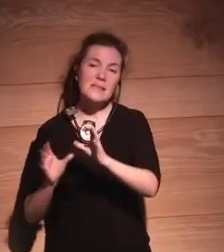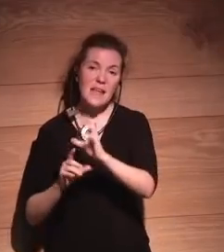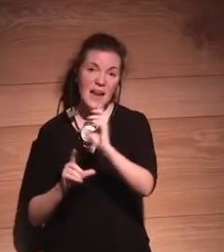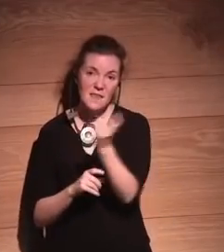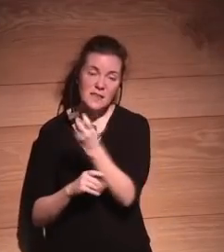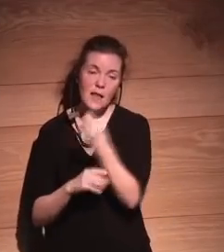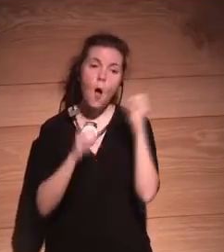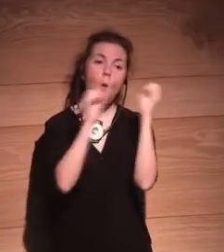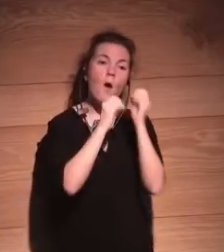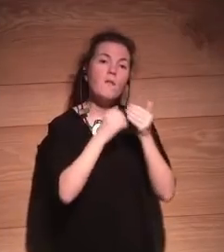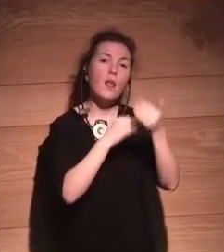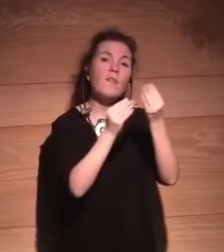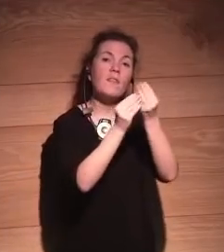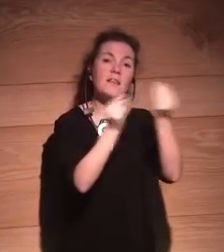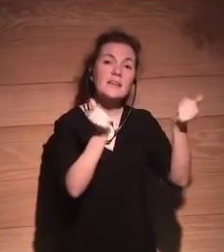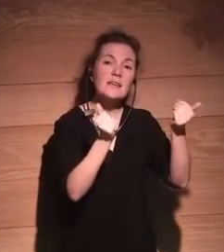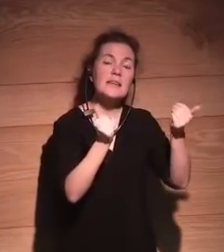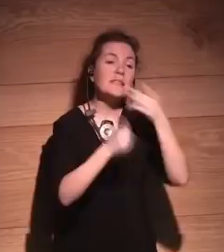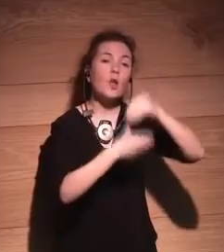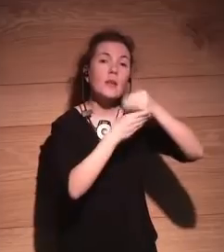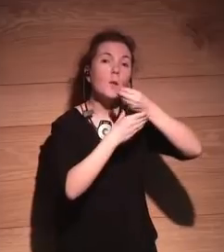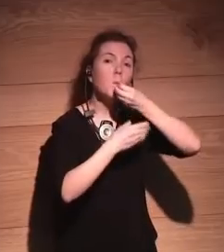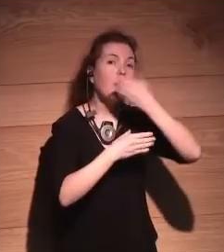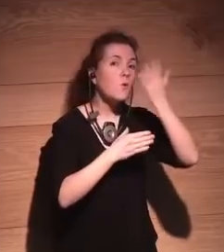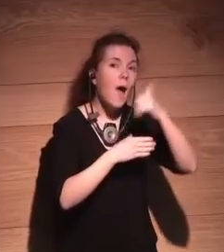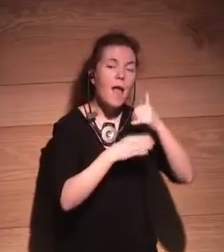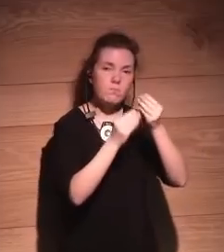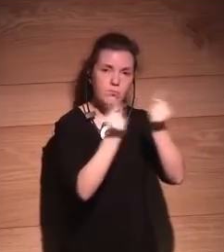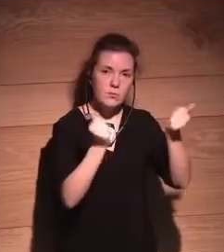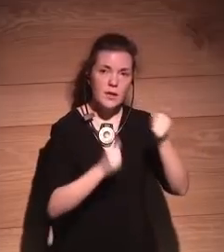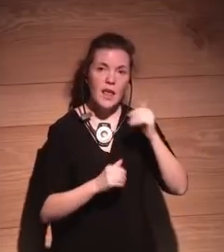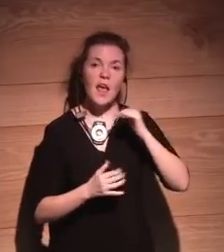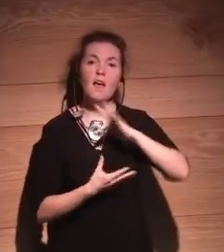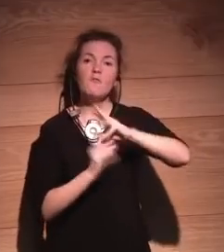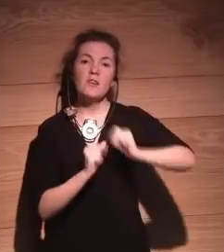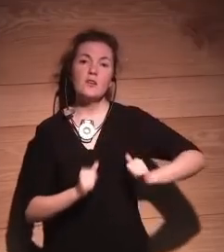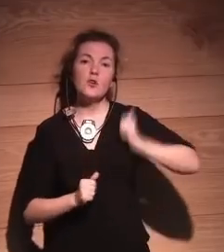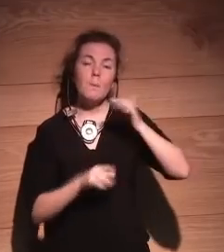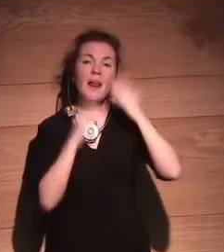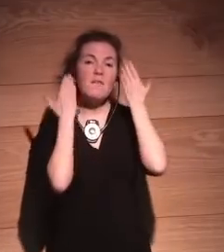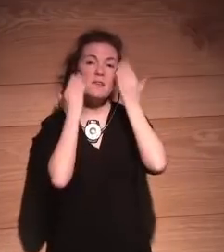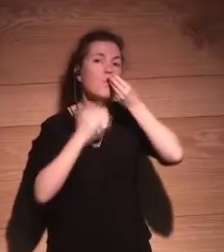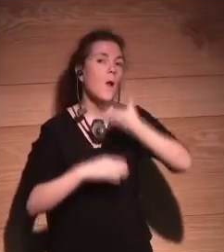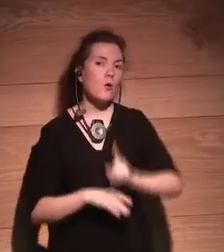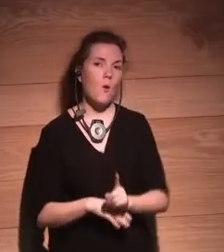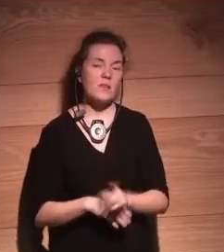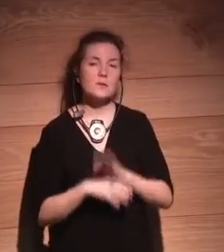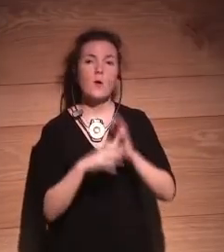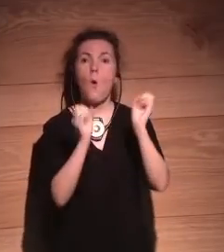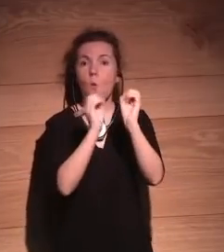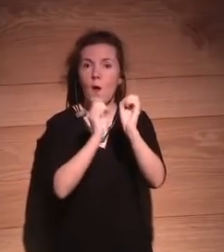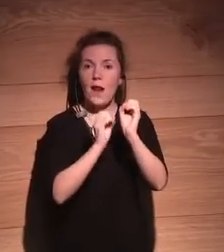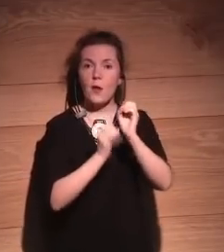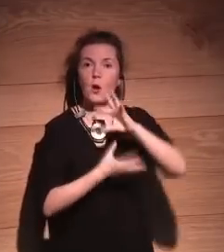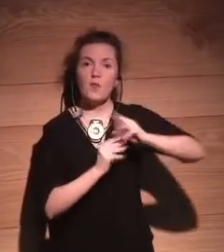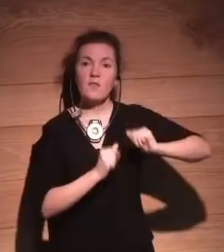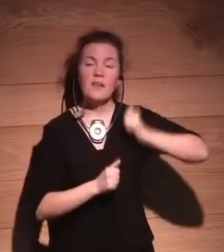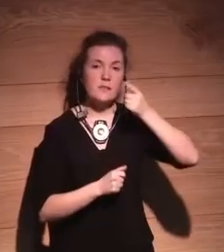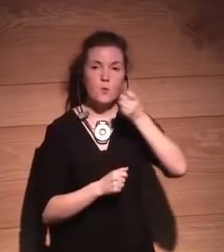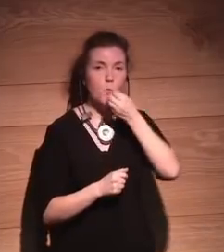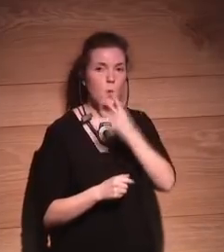Google desaparecerá si no tiene buen contenido. Fake news no es bueno para Facebook o Google. Esos